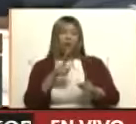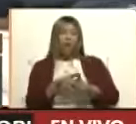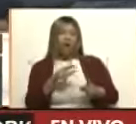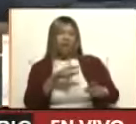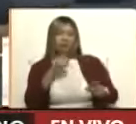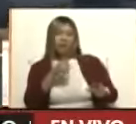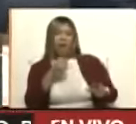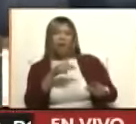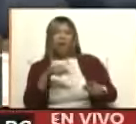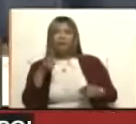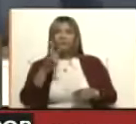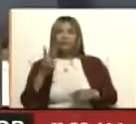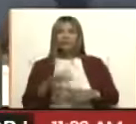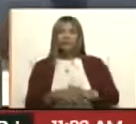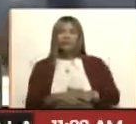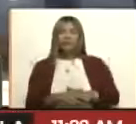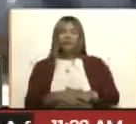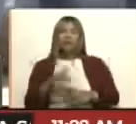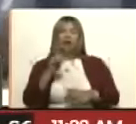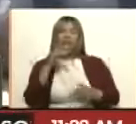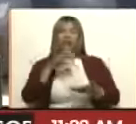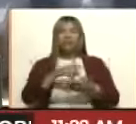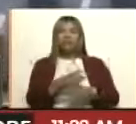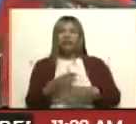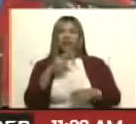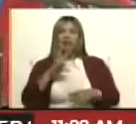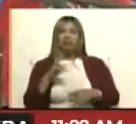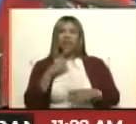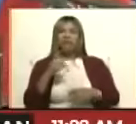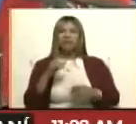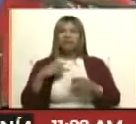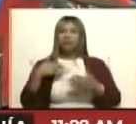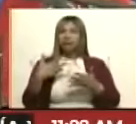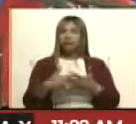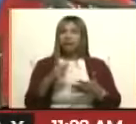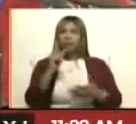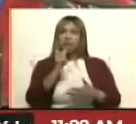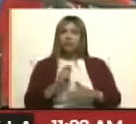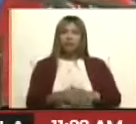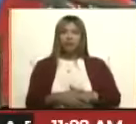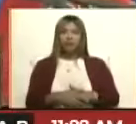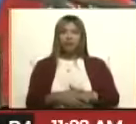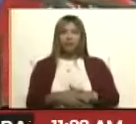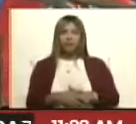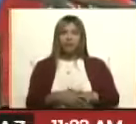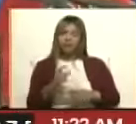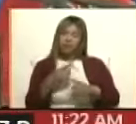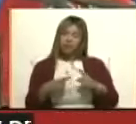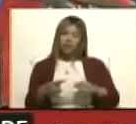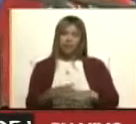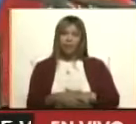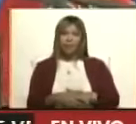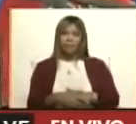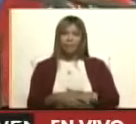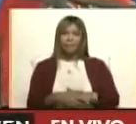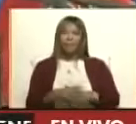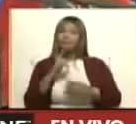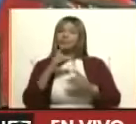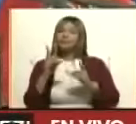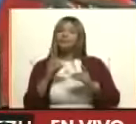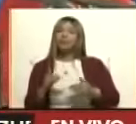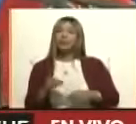a nuestra querida patria Venezuela y al Estado venezolano, que duran hasta un mes y medio para